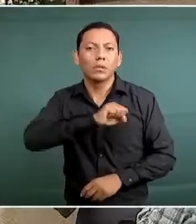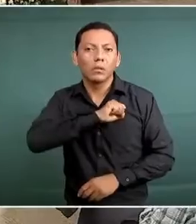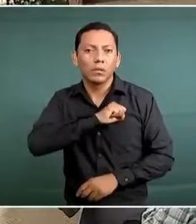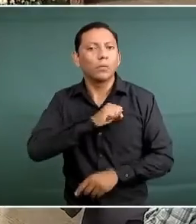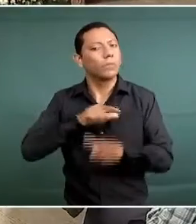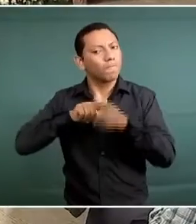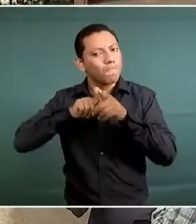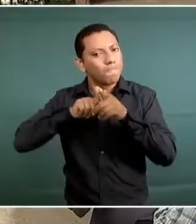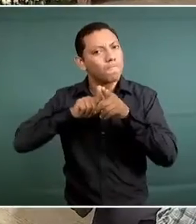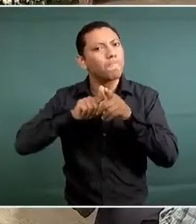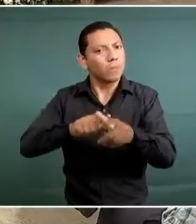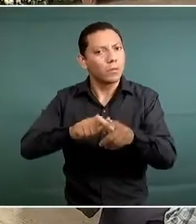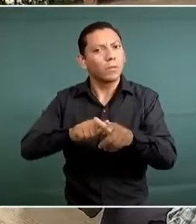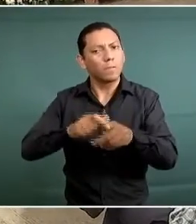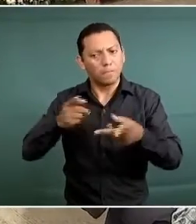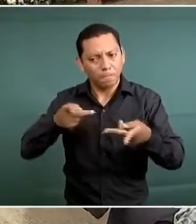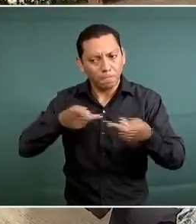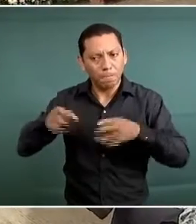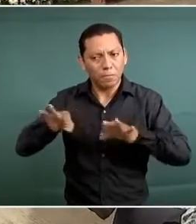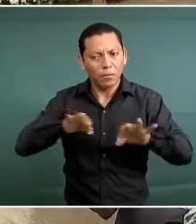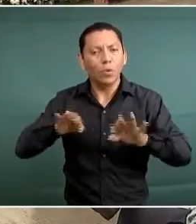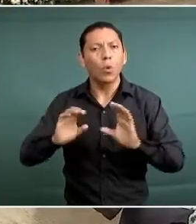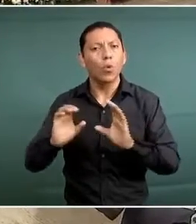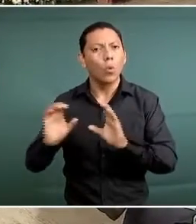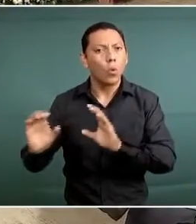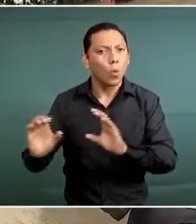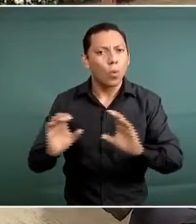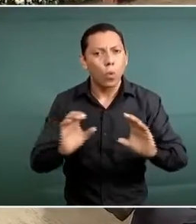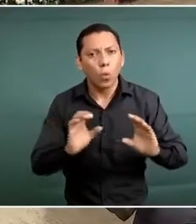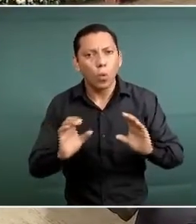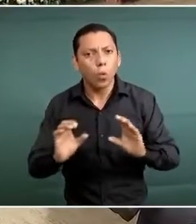vamos a seguir así cuidándonos